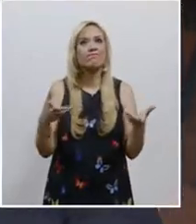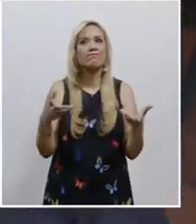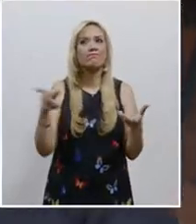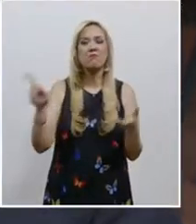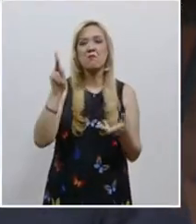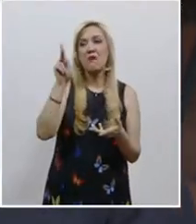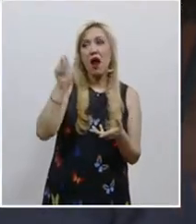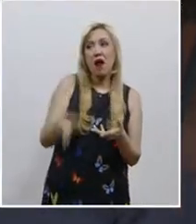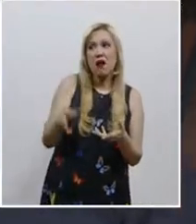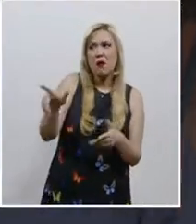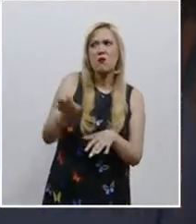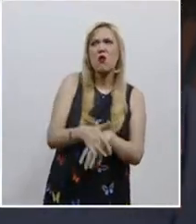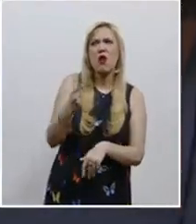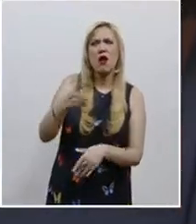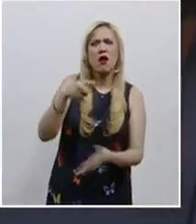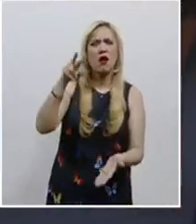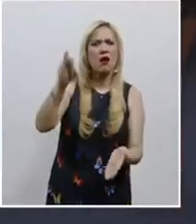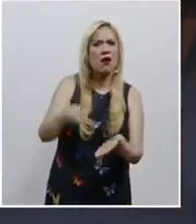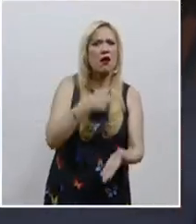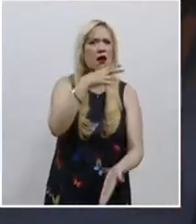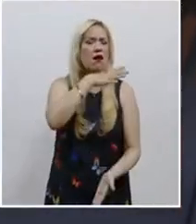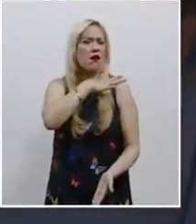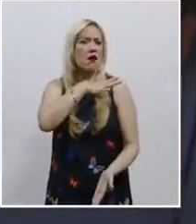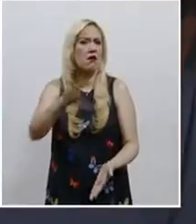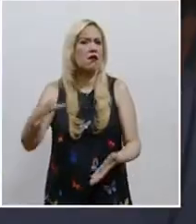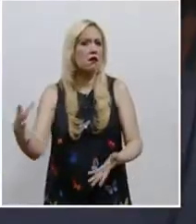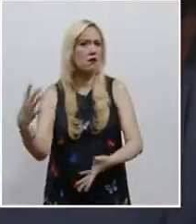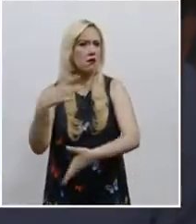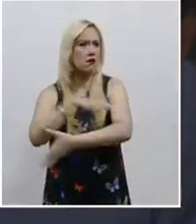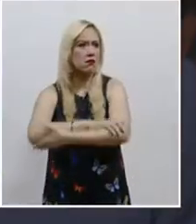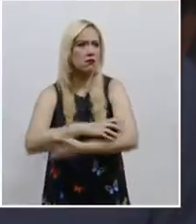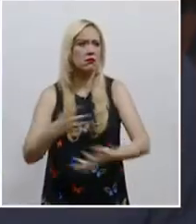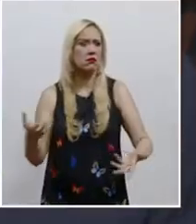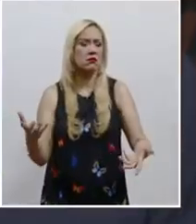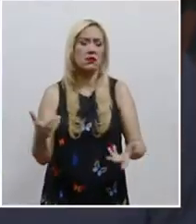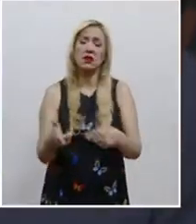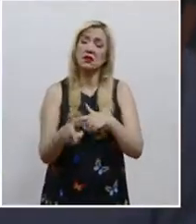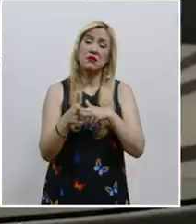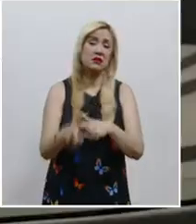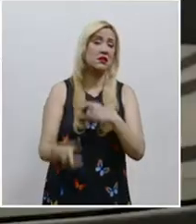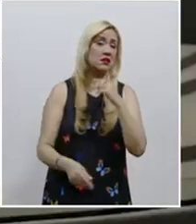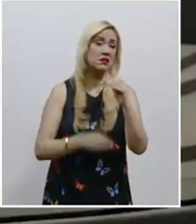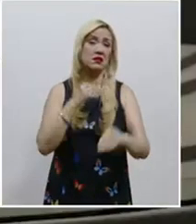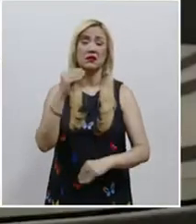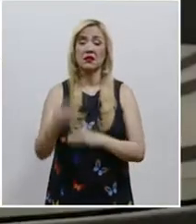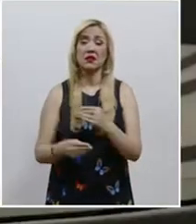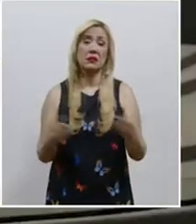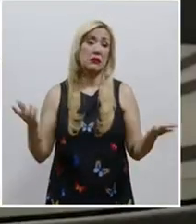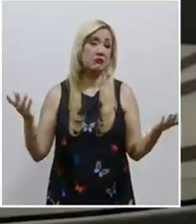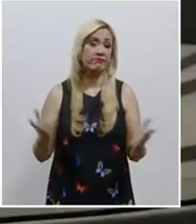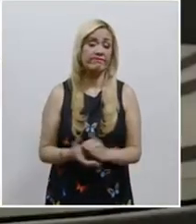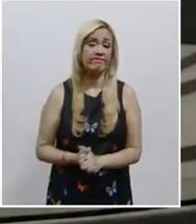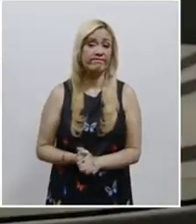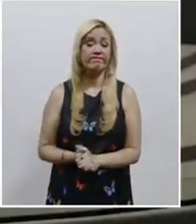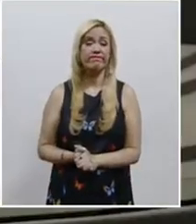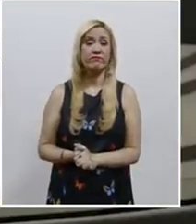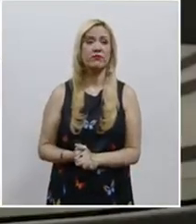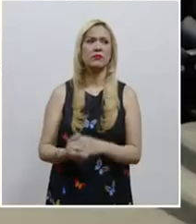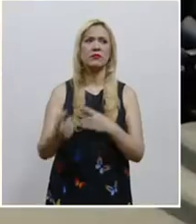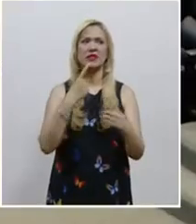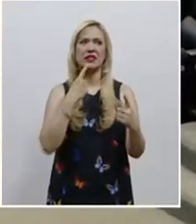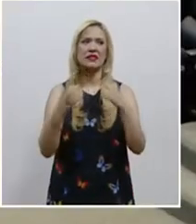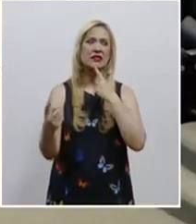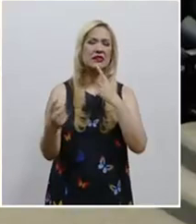Partido Acción Nacional, que forma parte de esta coalición, y bueno, pues siguen las discusiones. Entre los temas de análisis y